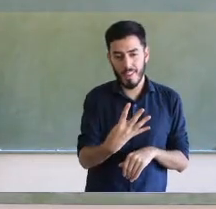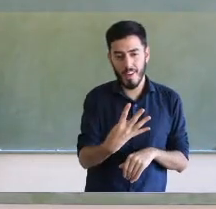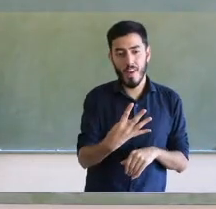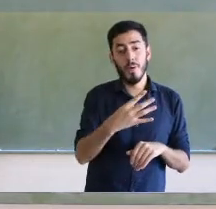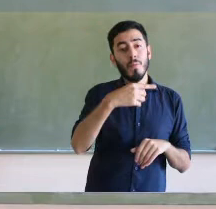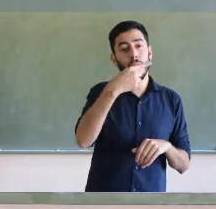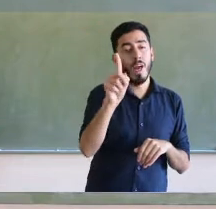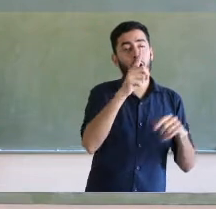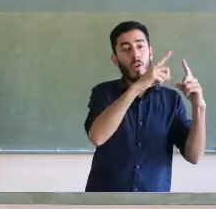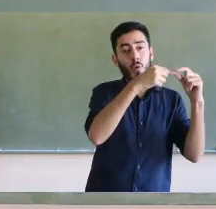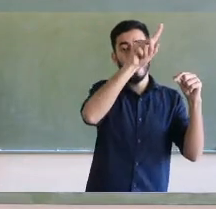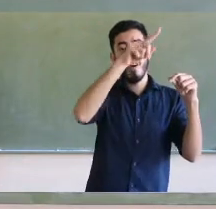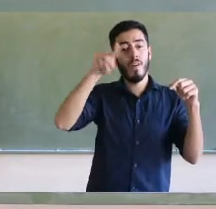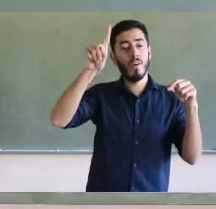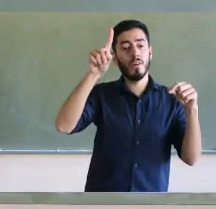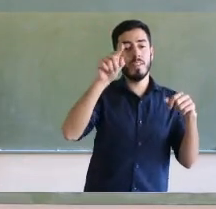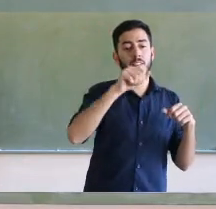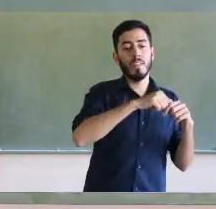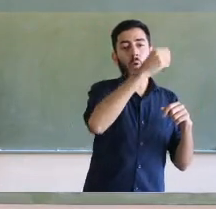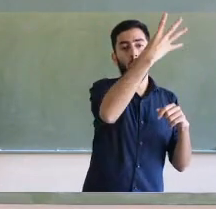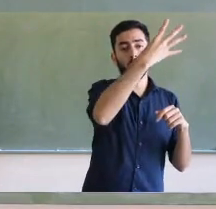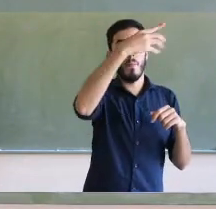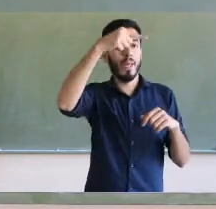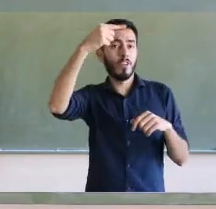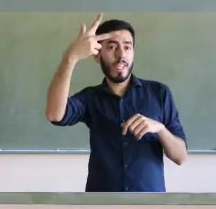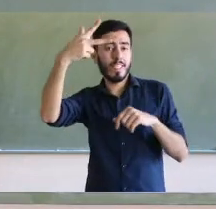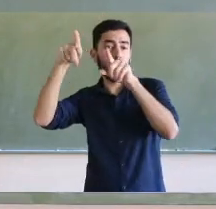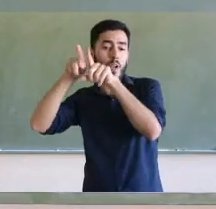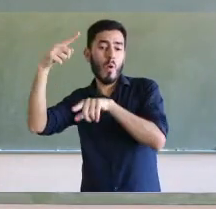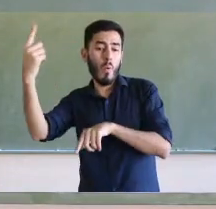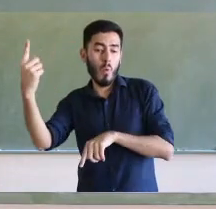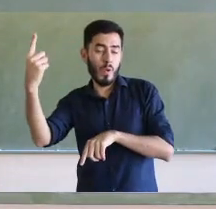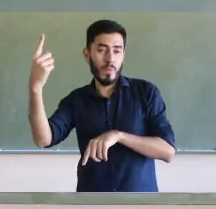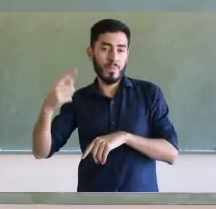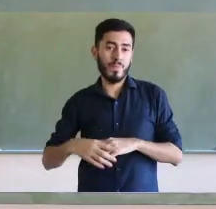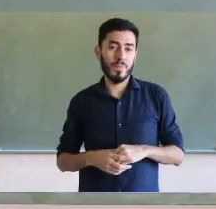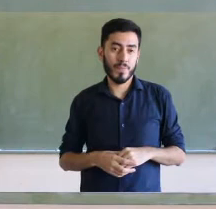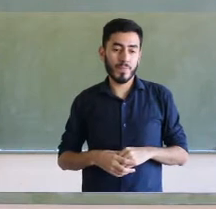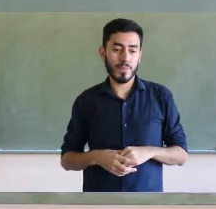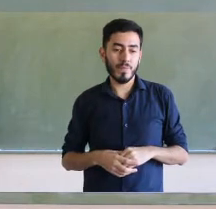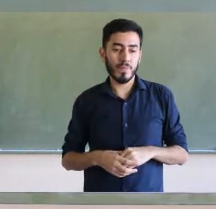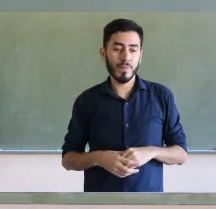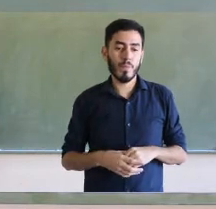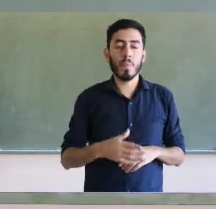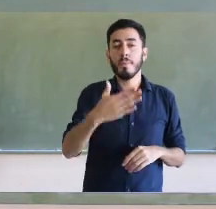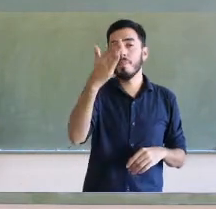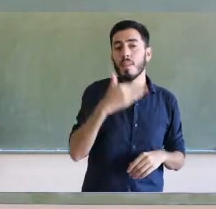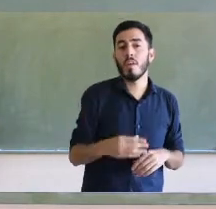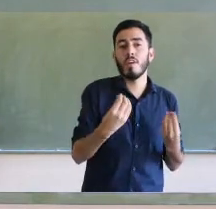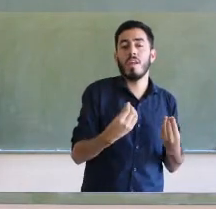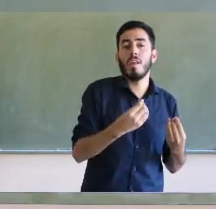exponentes. ¿Qué hacemos? Restamos cuatro menos tres, uno. Luego tenemos potencia de otra